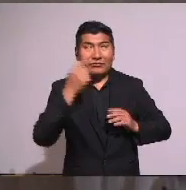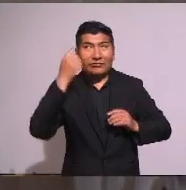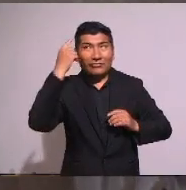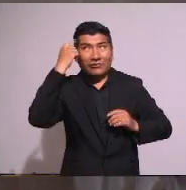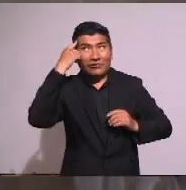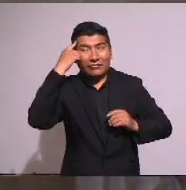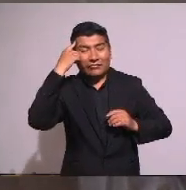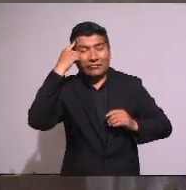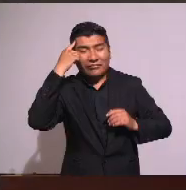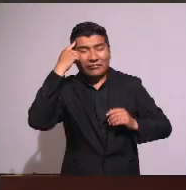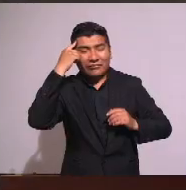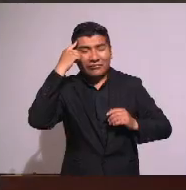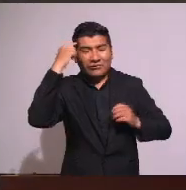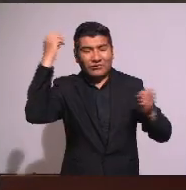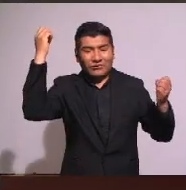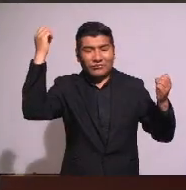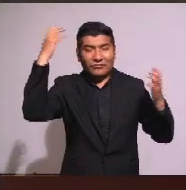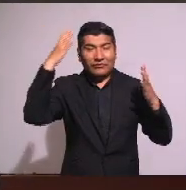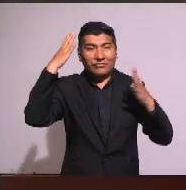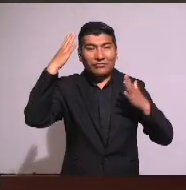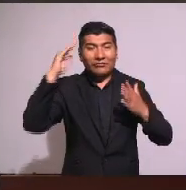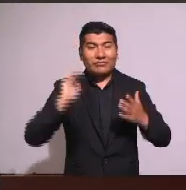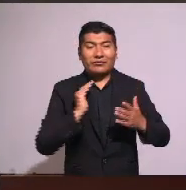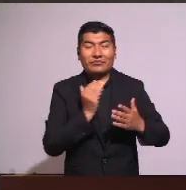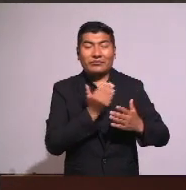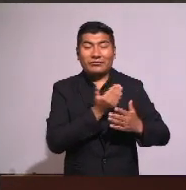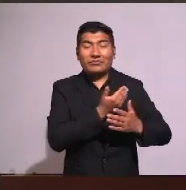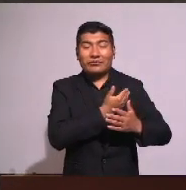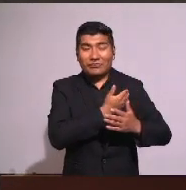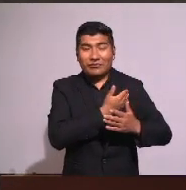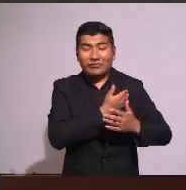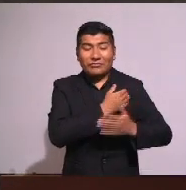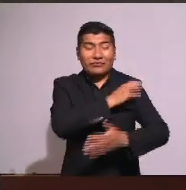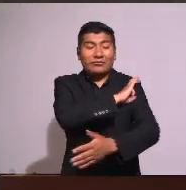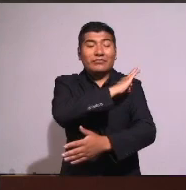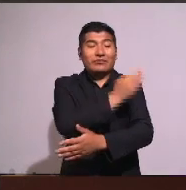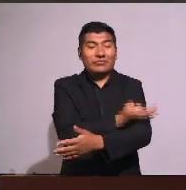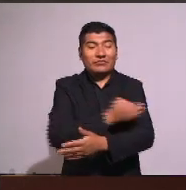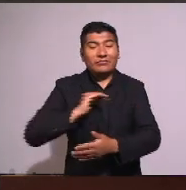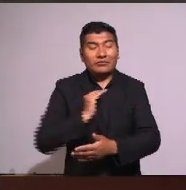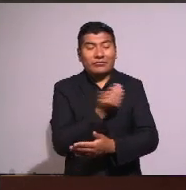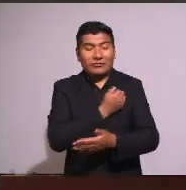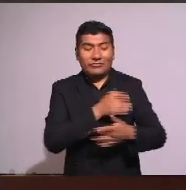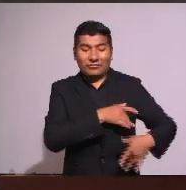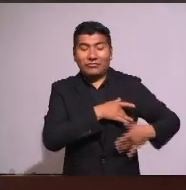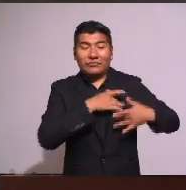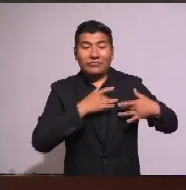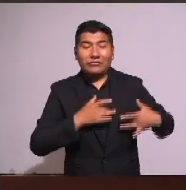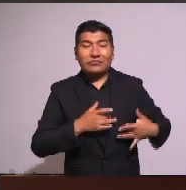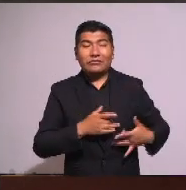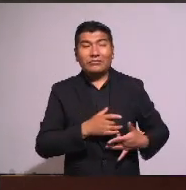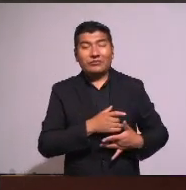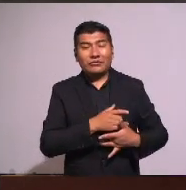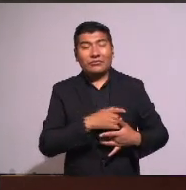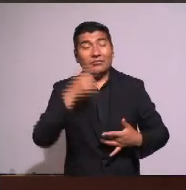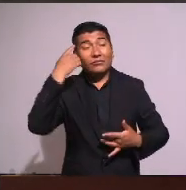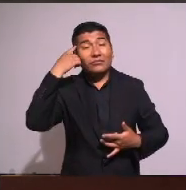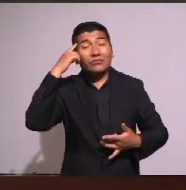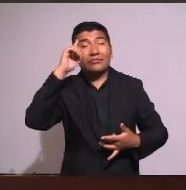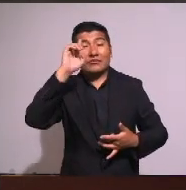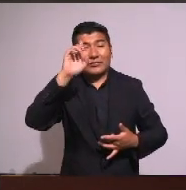conciencia, iluminar nuestras mentes y fortalecer nuestros corazones para